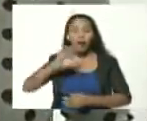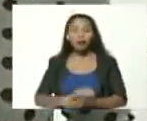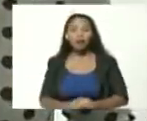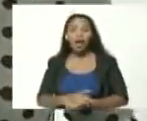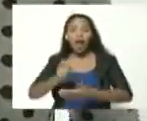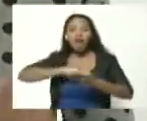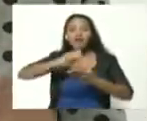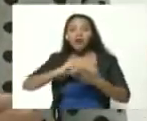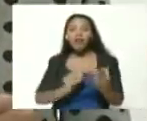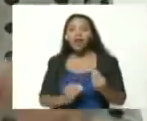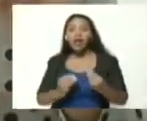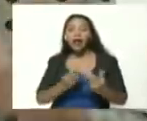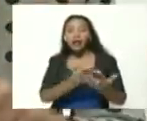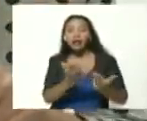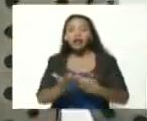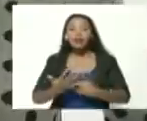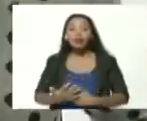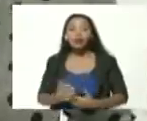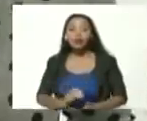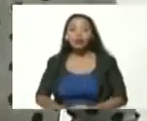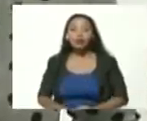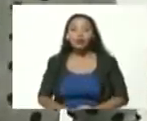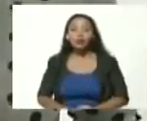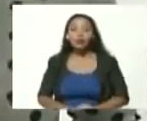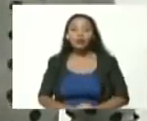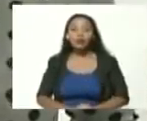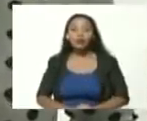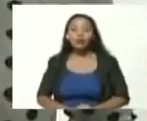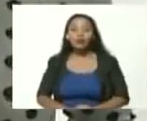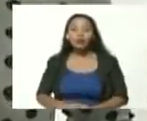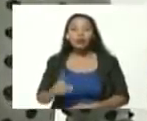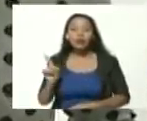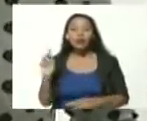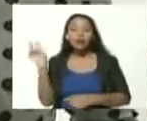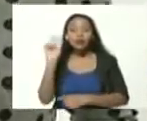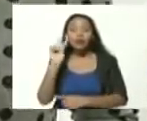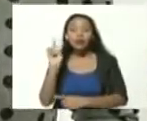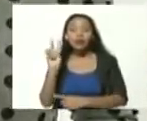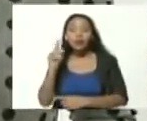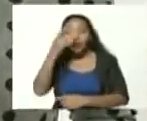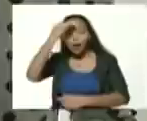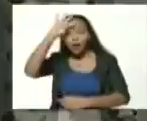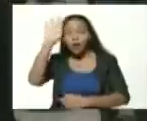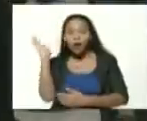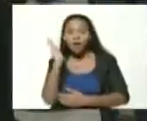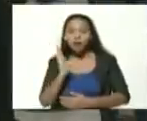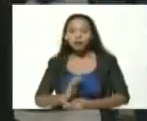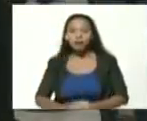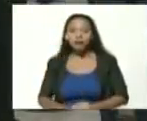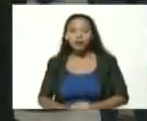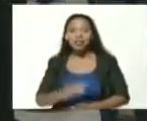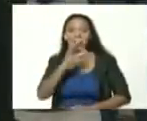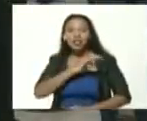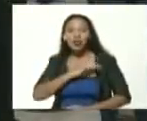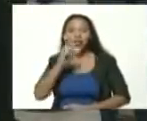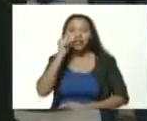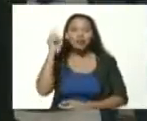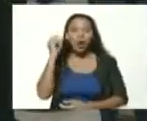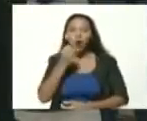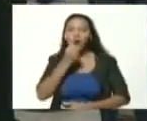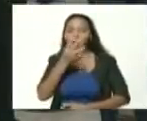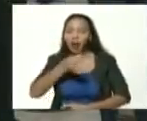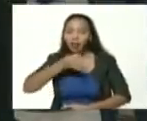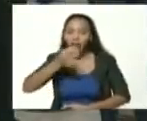firma del acta de recepción de fármacos que han arribado a territorio venezolano provenientes de Cuba. Señoras y señores, muy buenas